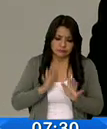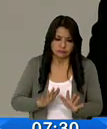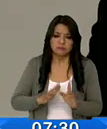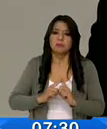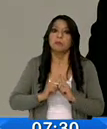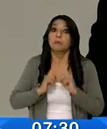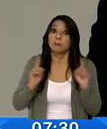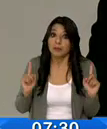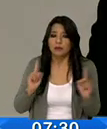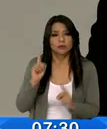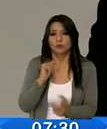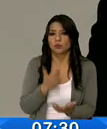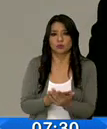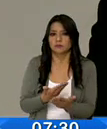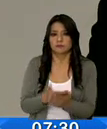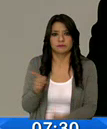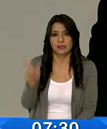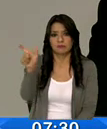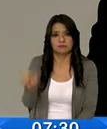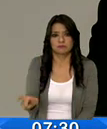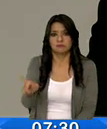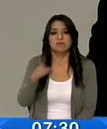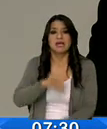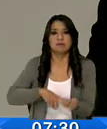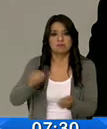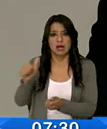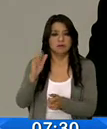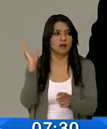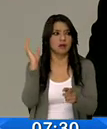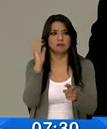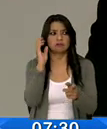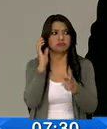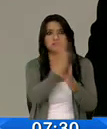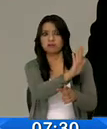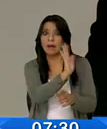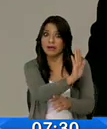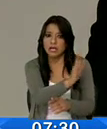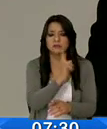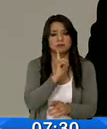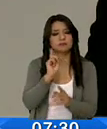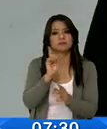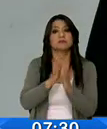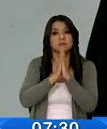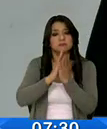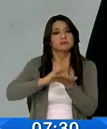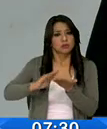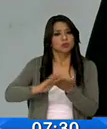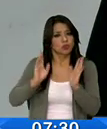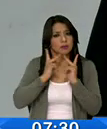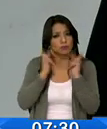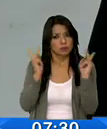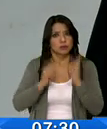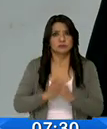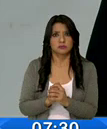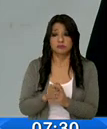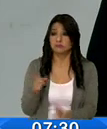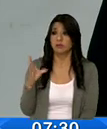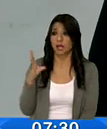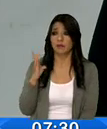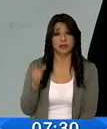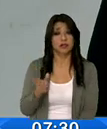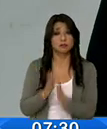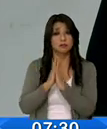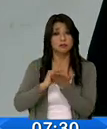pasando, pero yo no justifico la actitud de mi hermana y pido públicamente disculpas. Es de caballeros